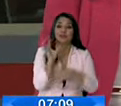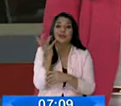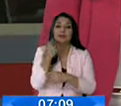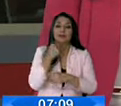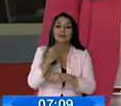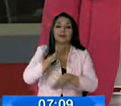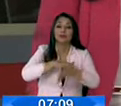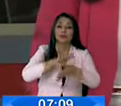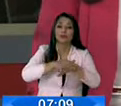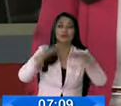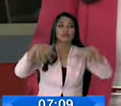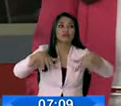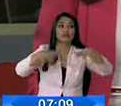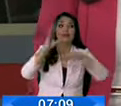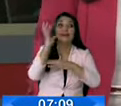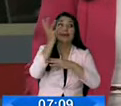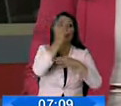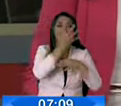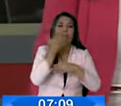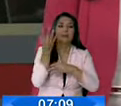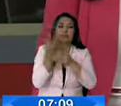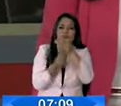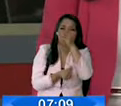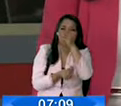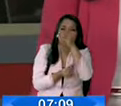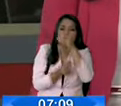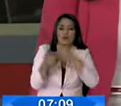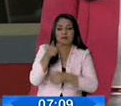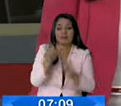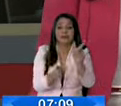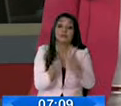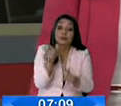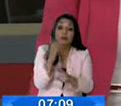desfase en las condiciones climáticas. Los expertos hacen